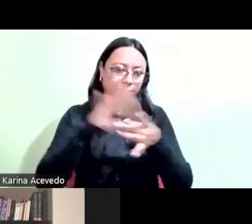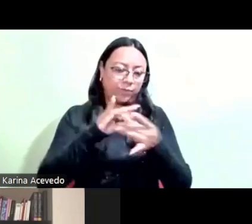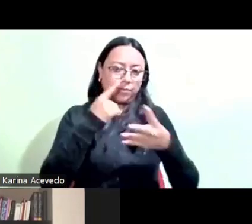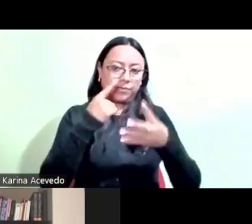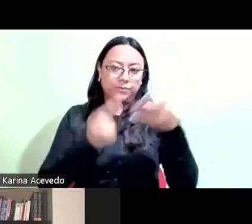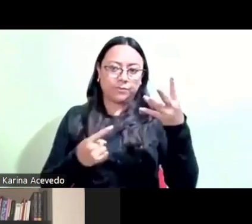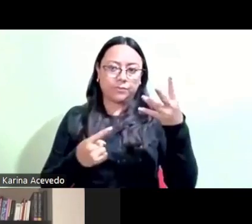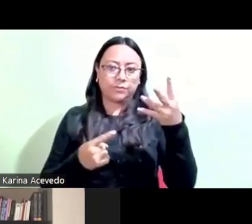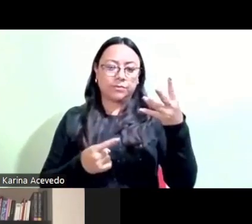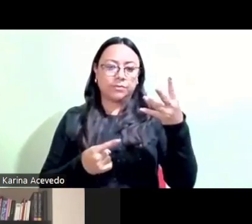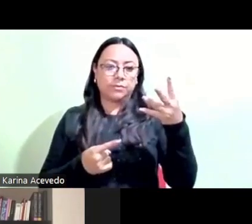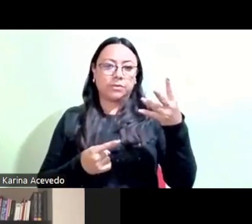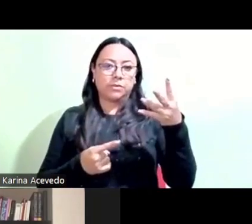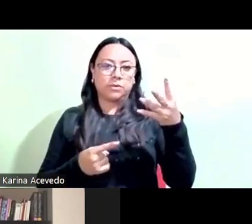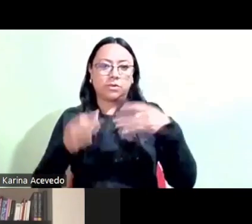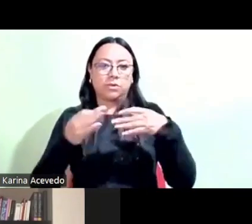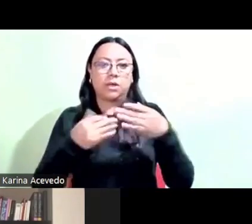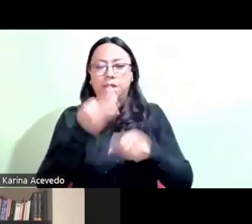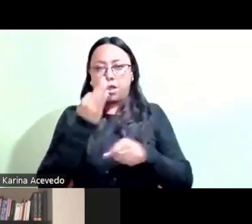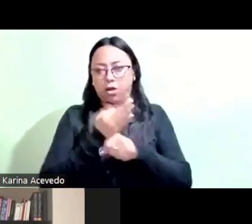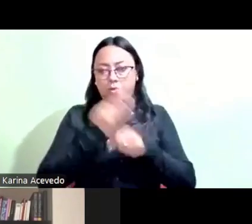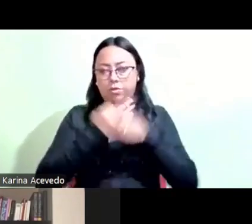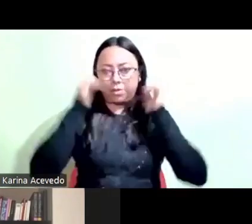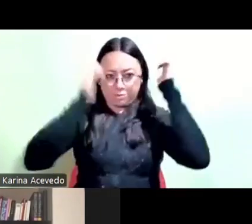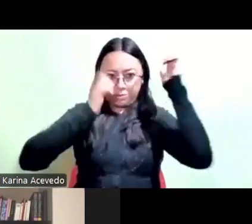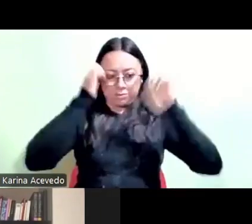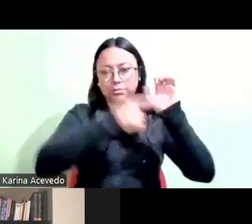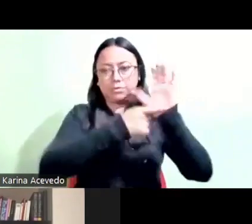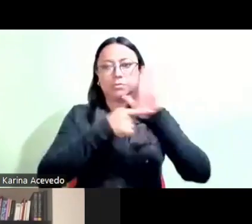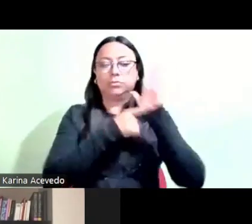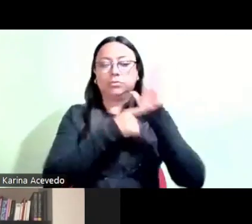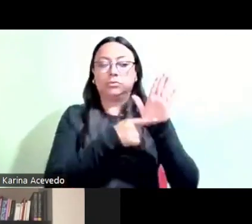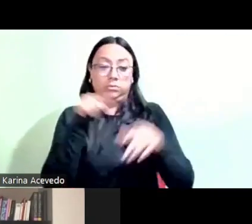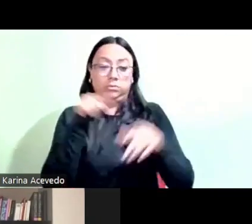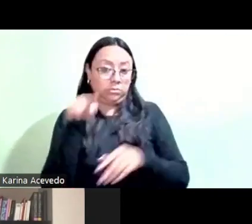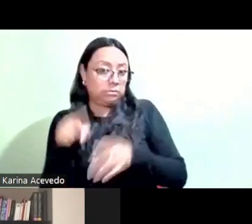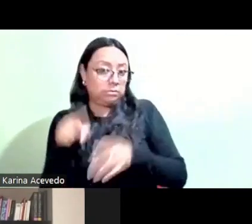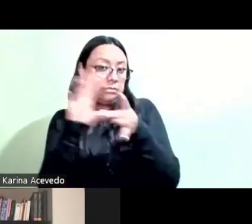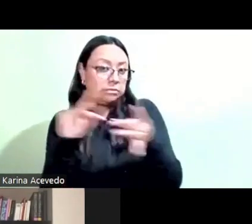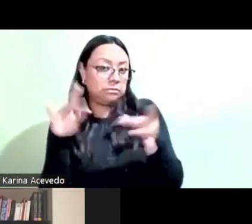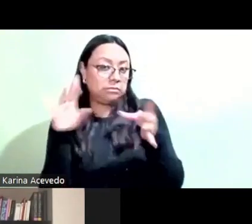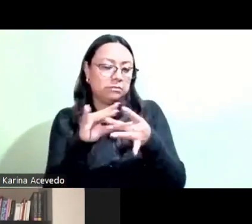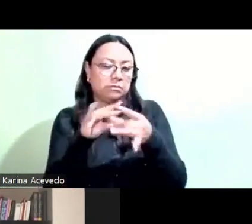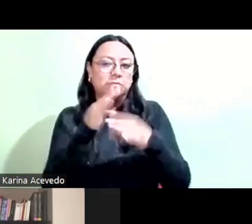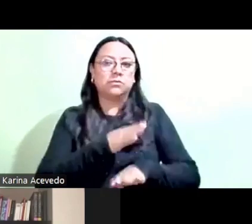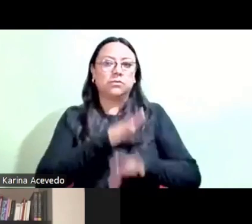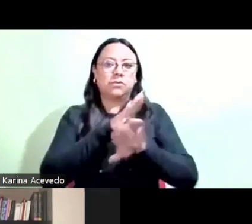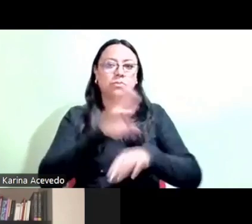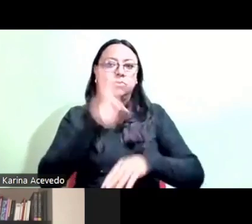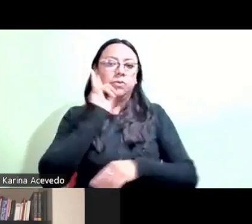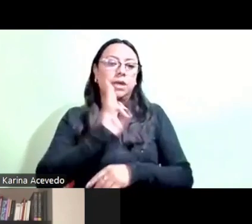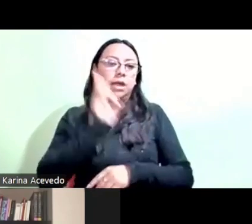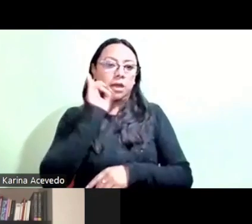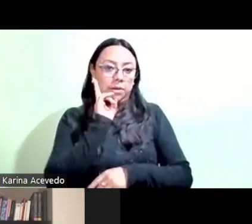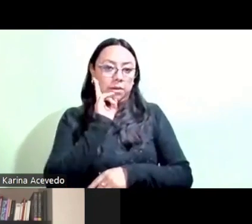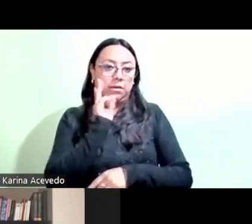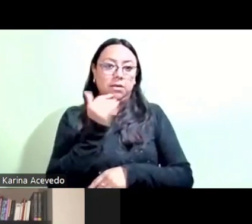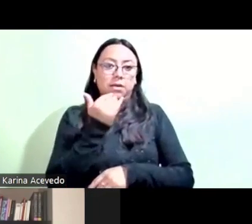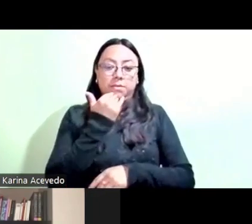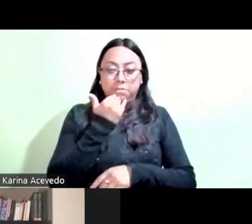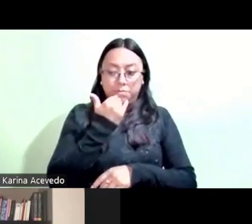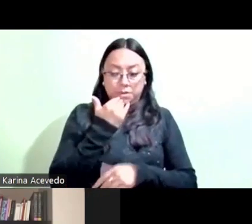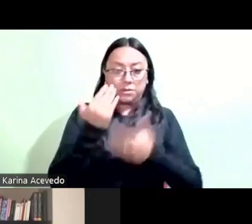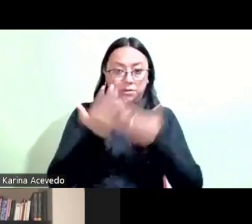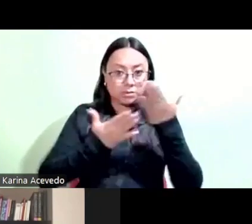bueno, más bien en la exposición que acaba de hacer la presidencia, no hace referencia a la factibilidad hídrica.